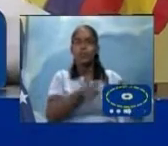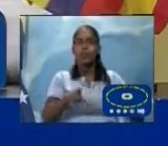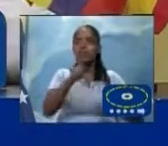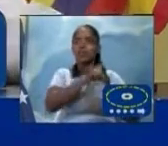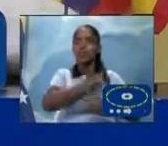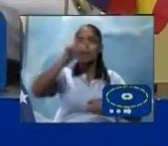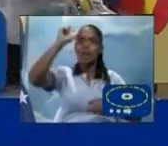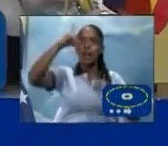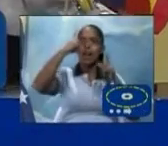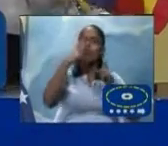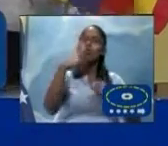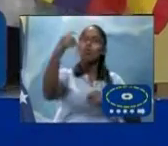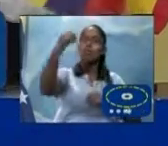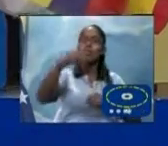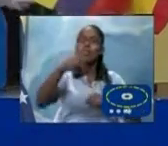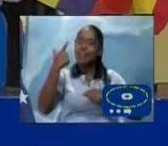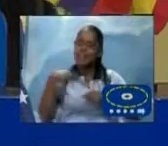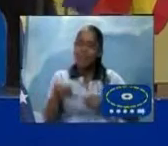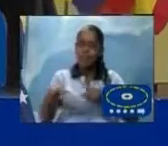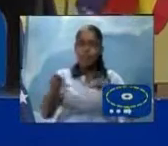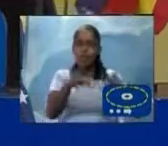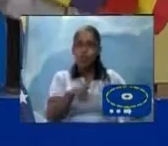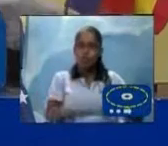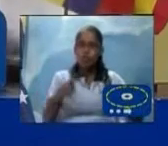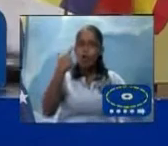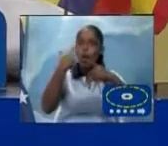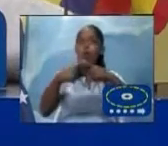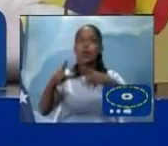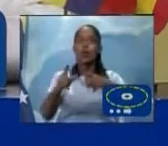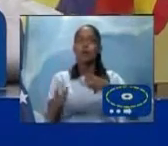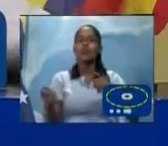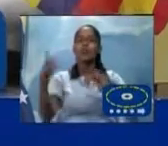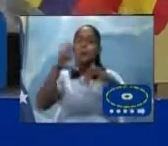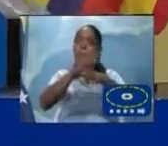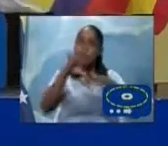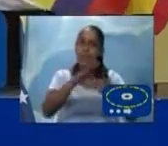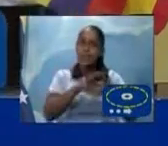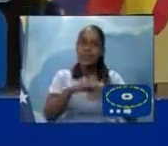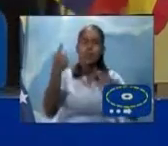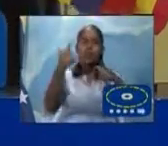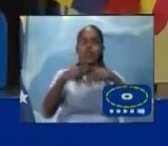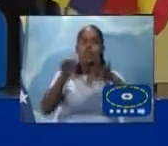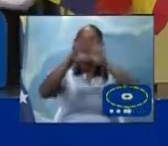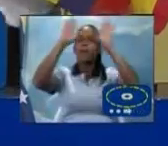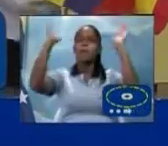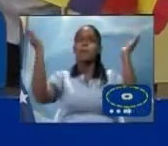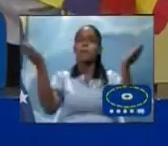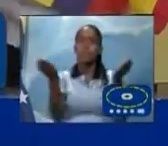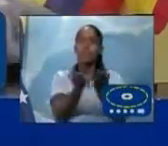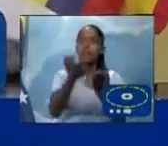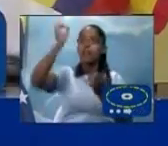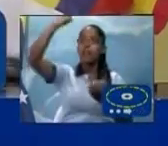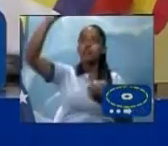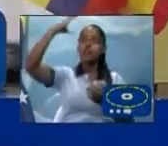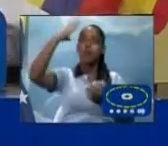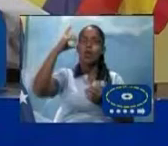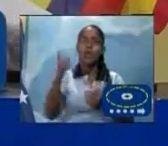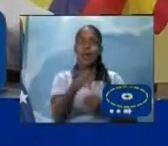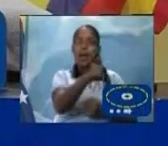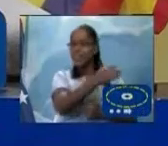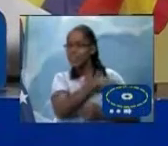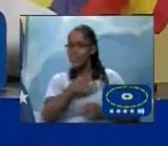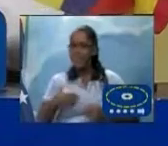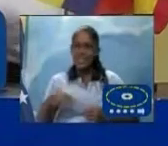lado de la luna, qué hay del otro lado de Marte, qué hay del otro lado del sol. La